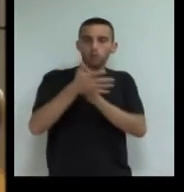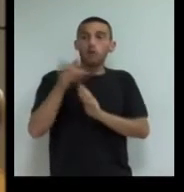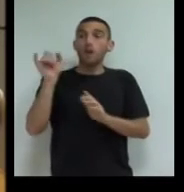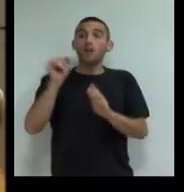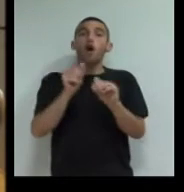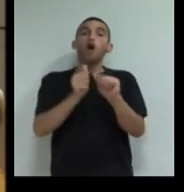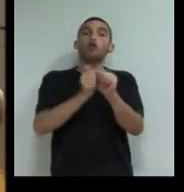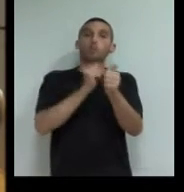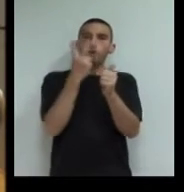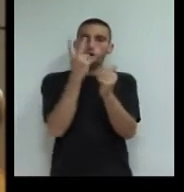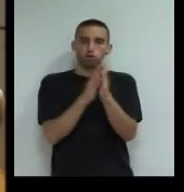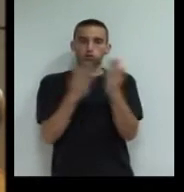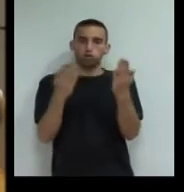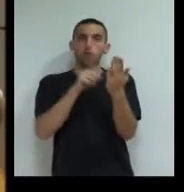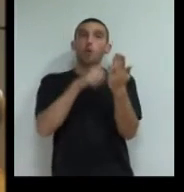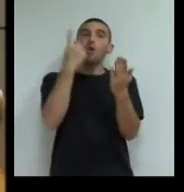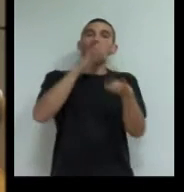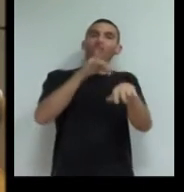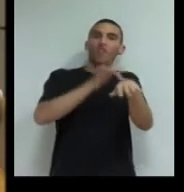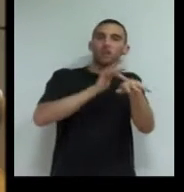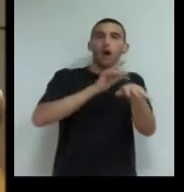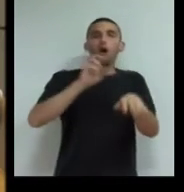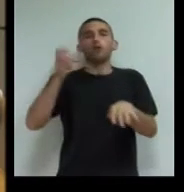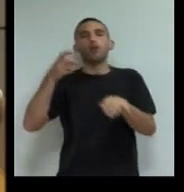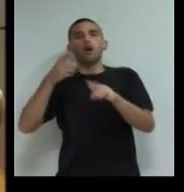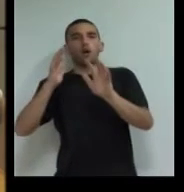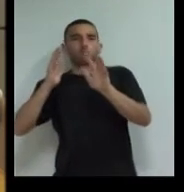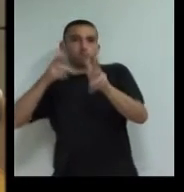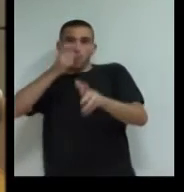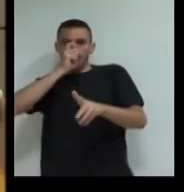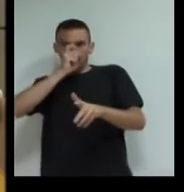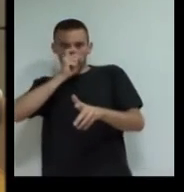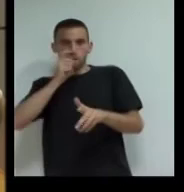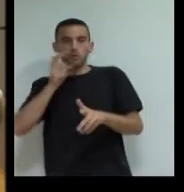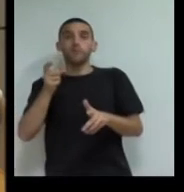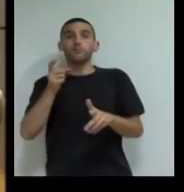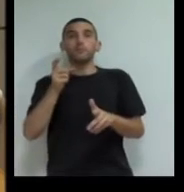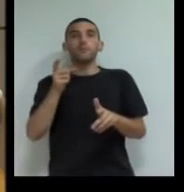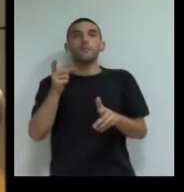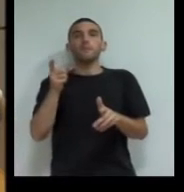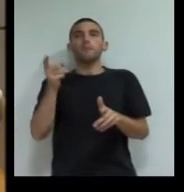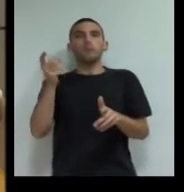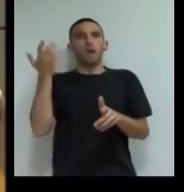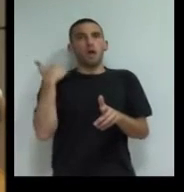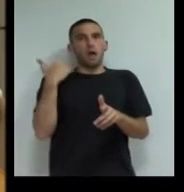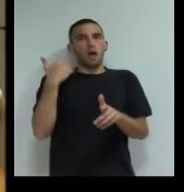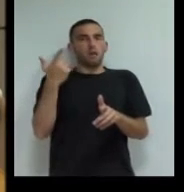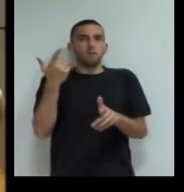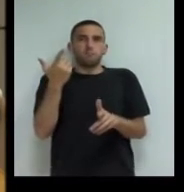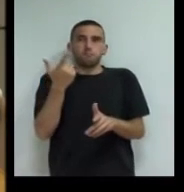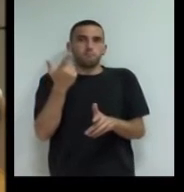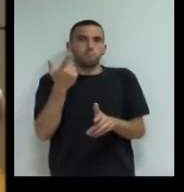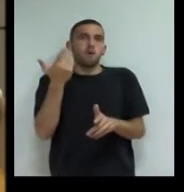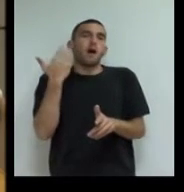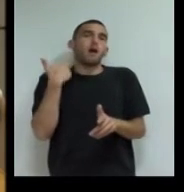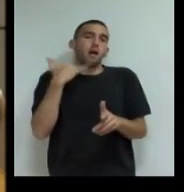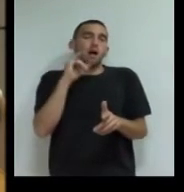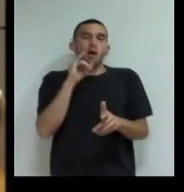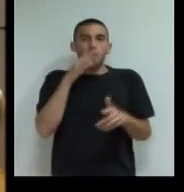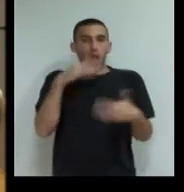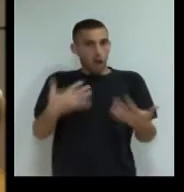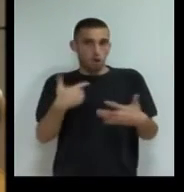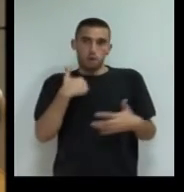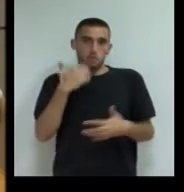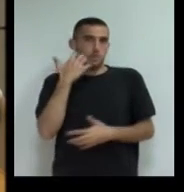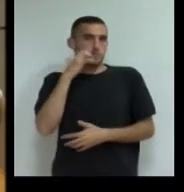tenía una copia en digital y una copia en analógico, que en muchos cines es una práctica en este momento muy común. Muy común, sí. Tener la copia en digital 3D, mega no sé